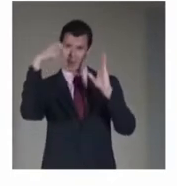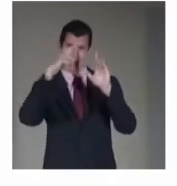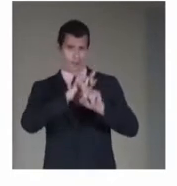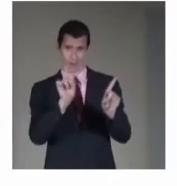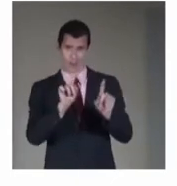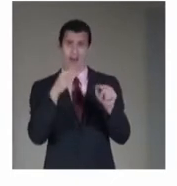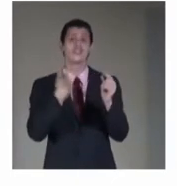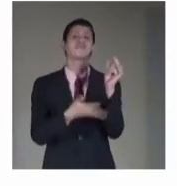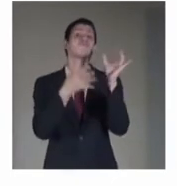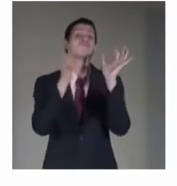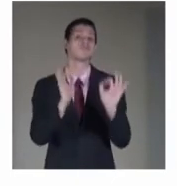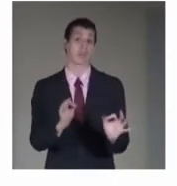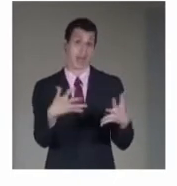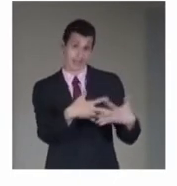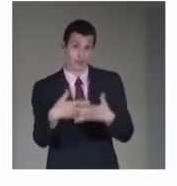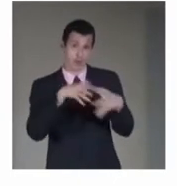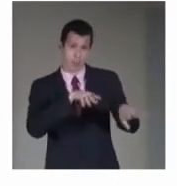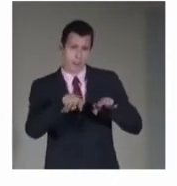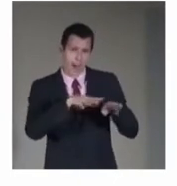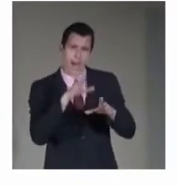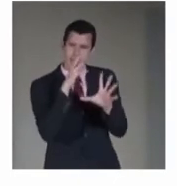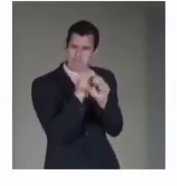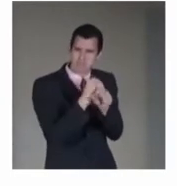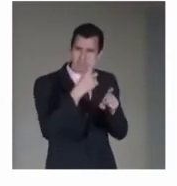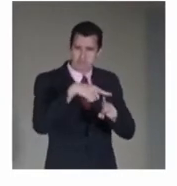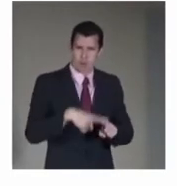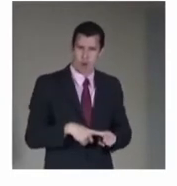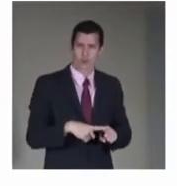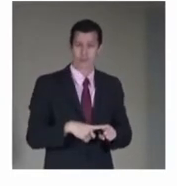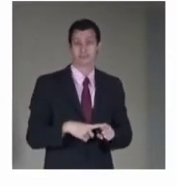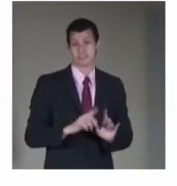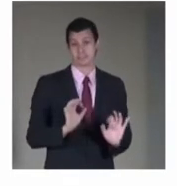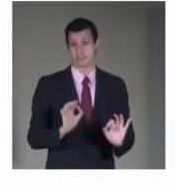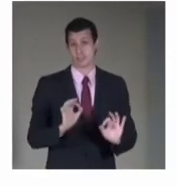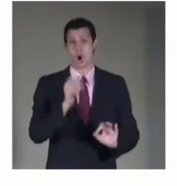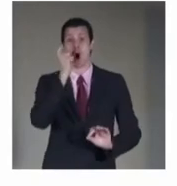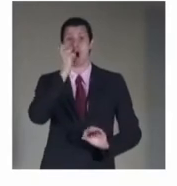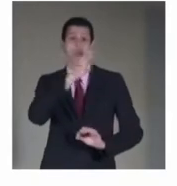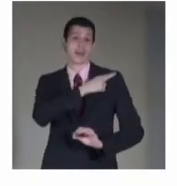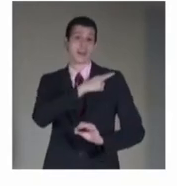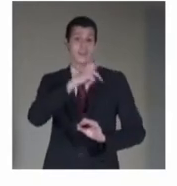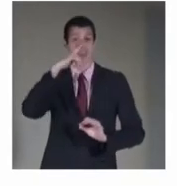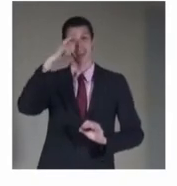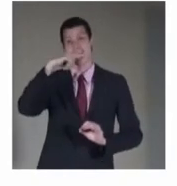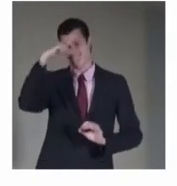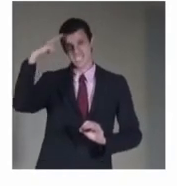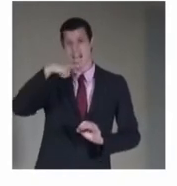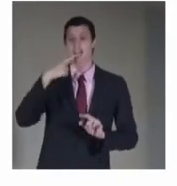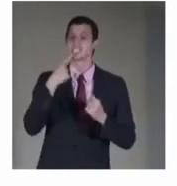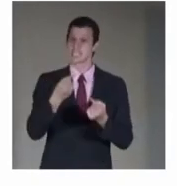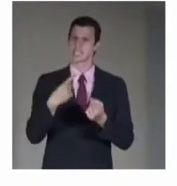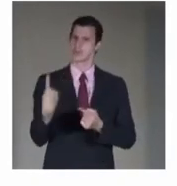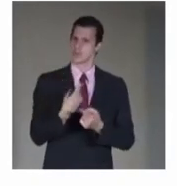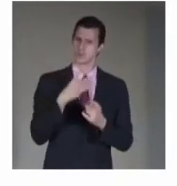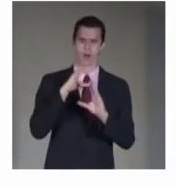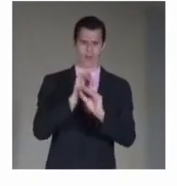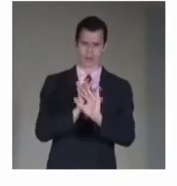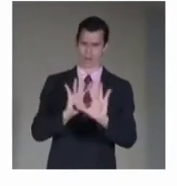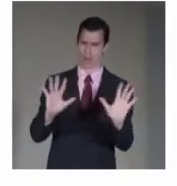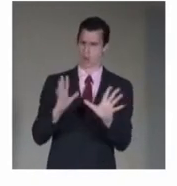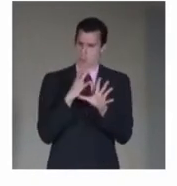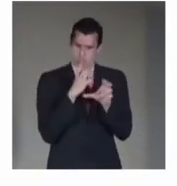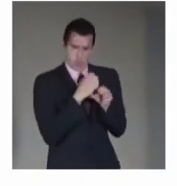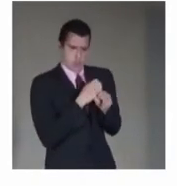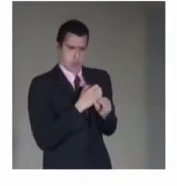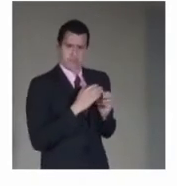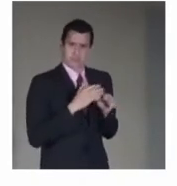recuerden lo que dijo el administrador de la nasa de responsabilidad transparencia seriedad estabilidad en las actividades en el espacio